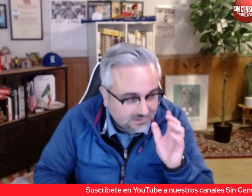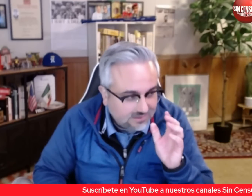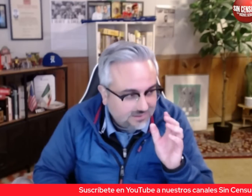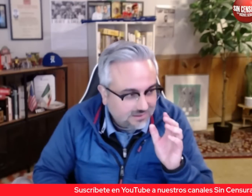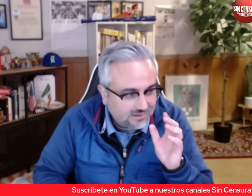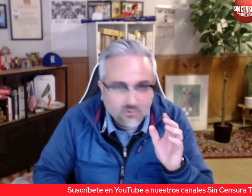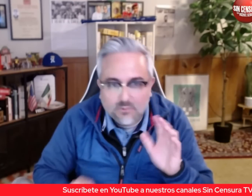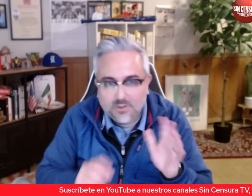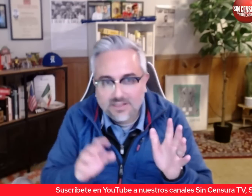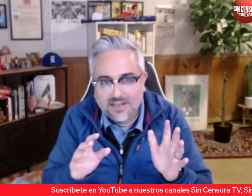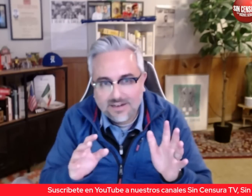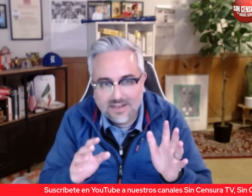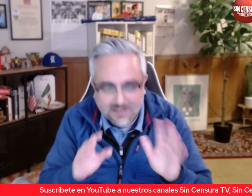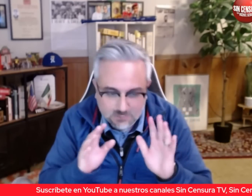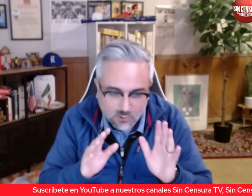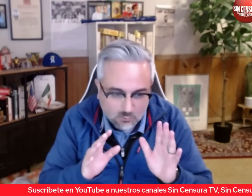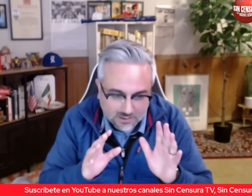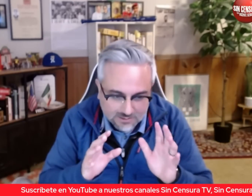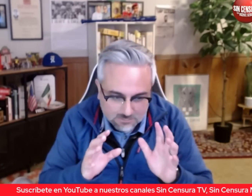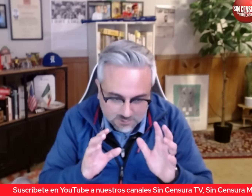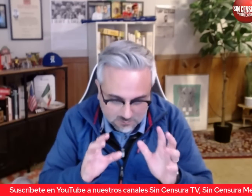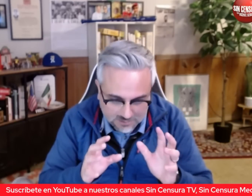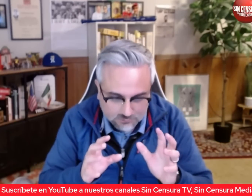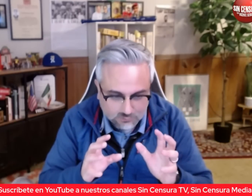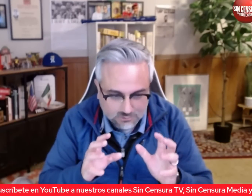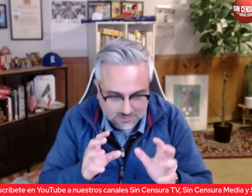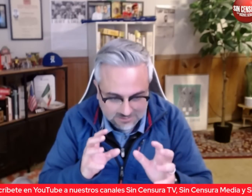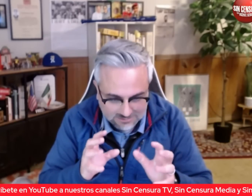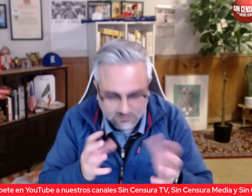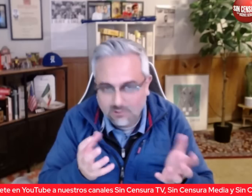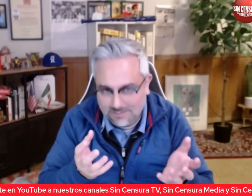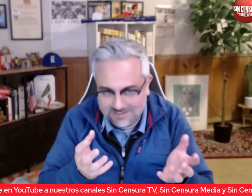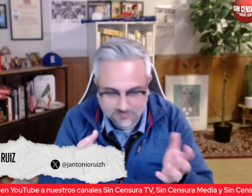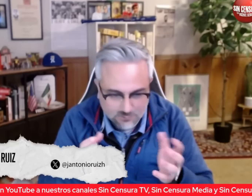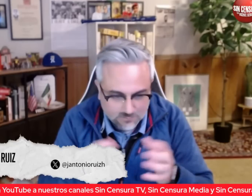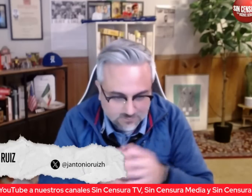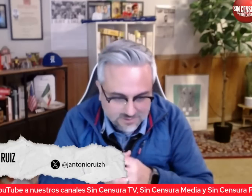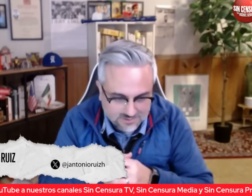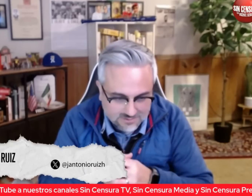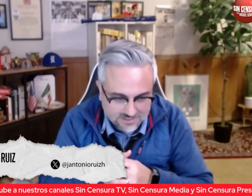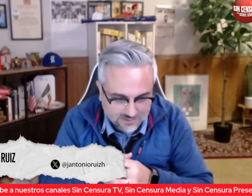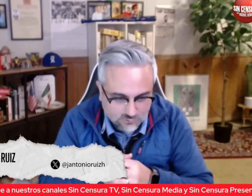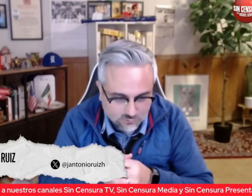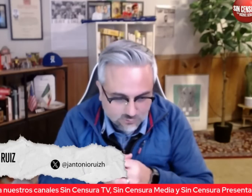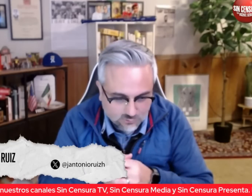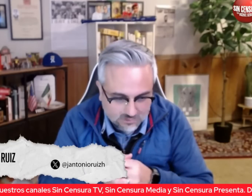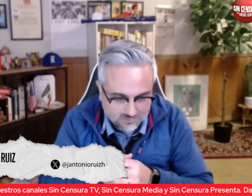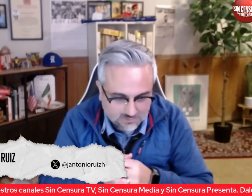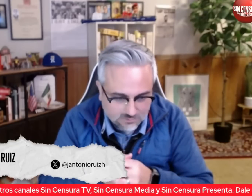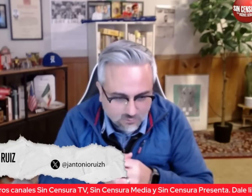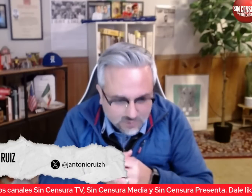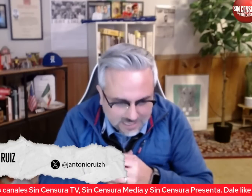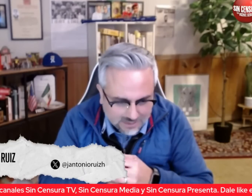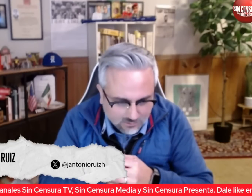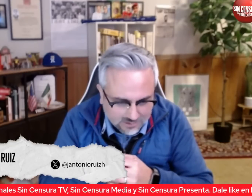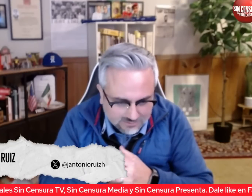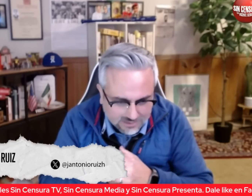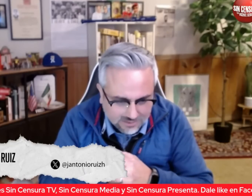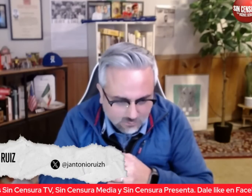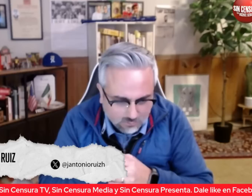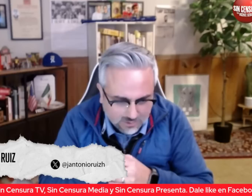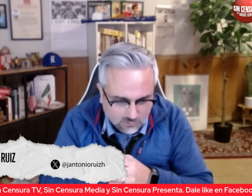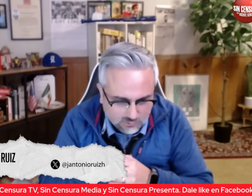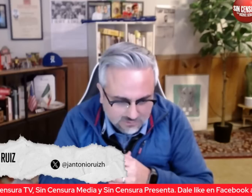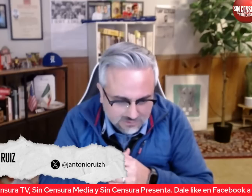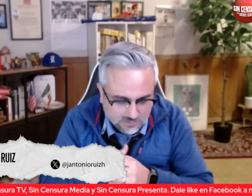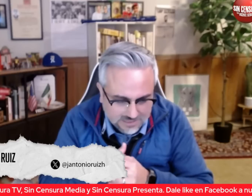palabra. Lo define la Real Academia como alguien perverso, de mala intención al maldito, ¿no? Dañadas costumbres, condenado y